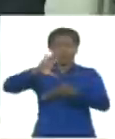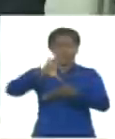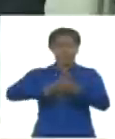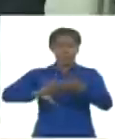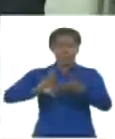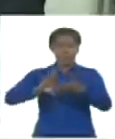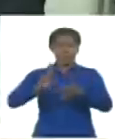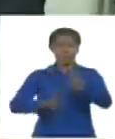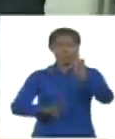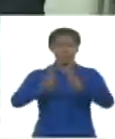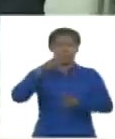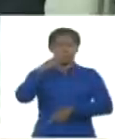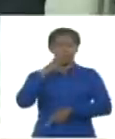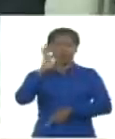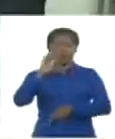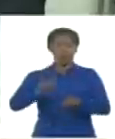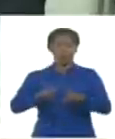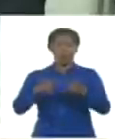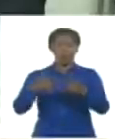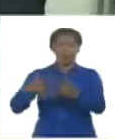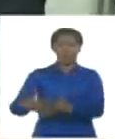y el trato discriminatorio